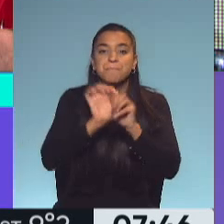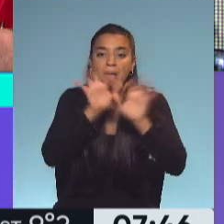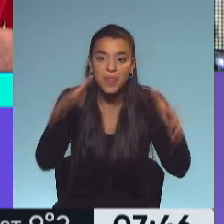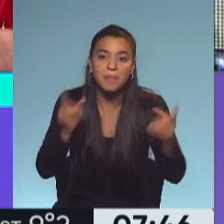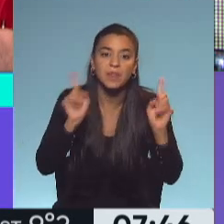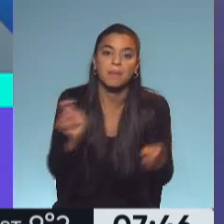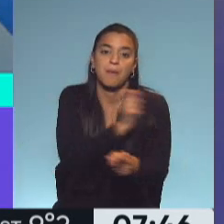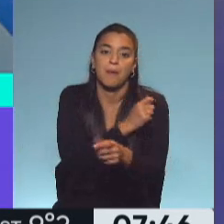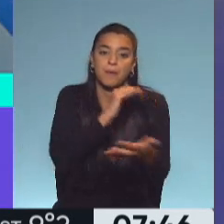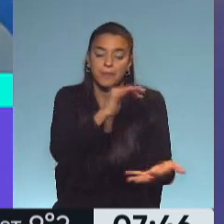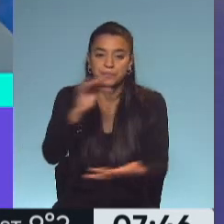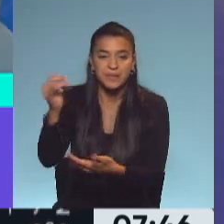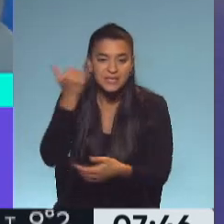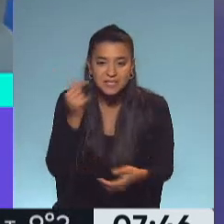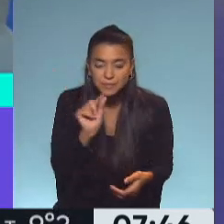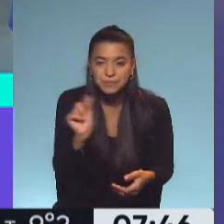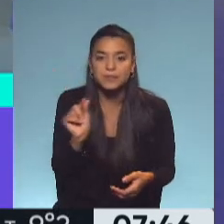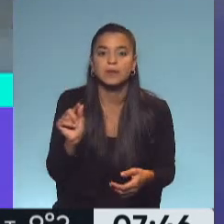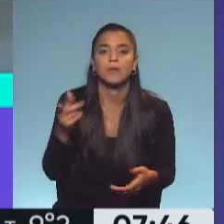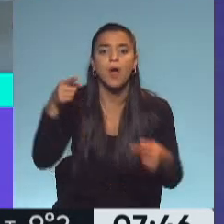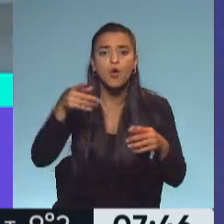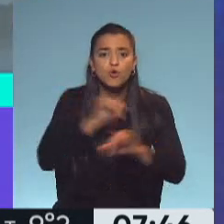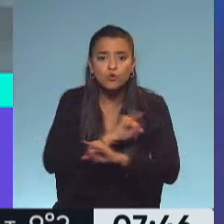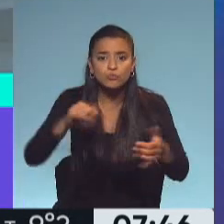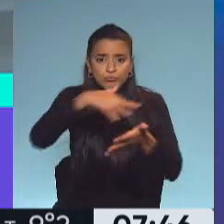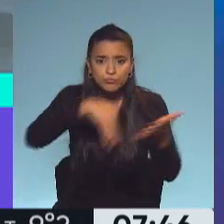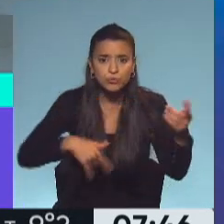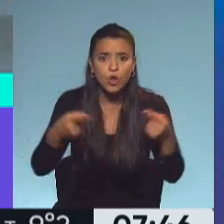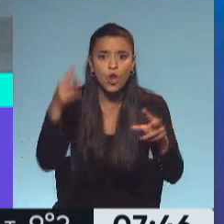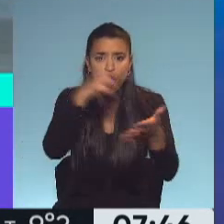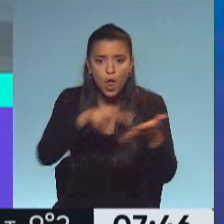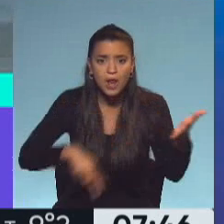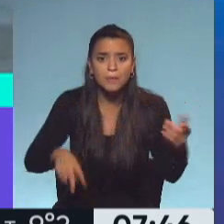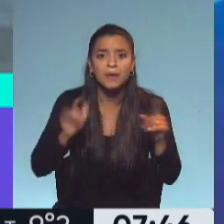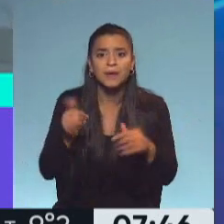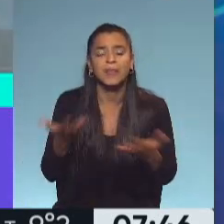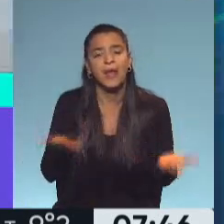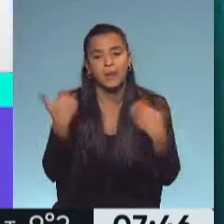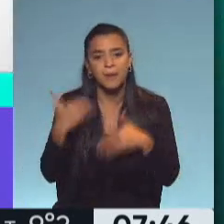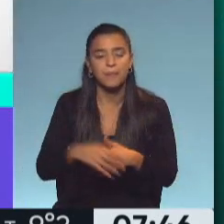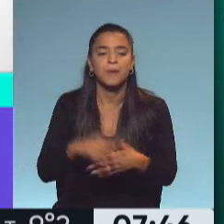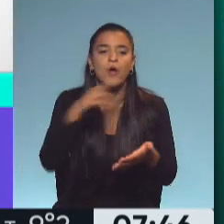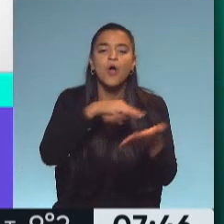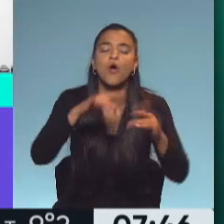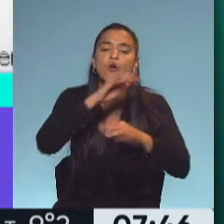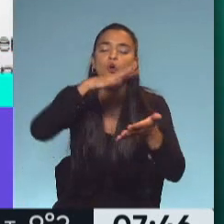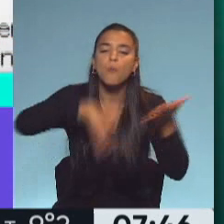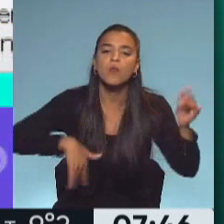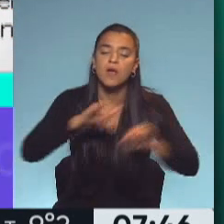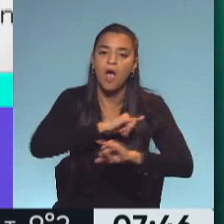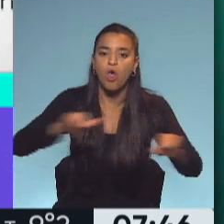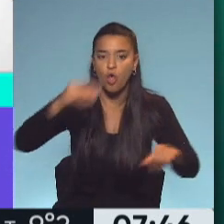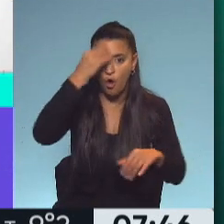administración de las vacunas a nivel Ya lo mundial. charlamos, Vero, pero tenés el comunicado vos Sí, a mano. vos también, lo leemos a vos, bueno, ¿te pero parece? vos lo tenés Dale, mejor, vamos, es el comunicado oficial del